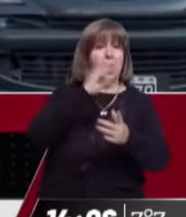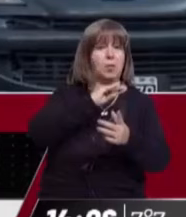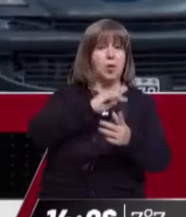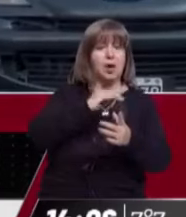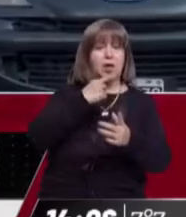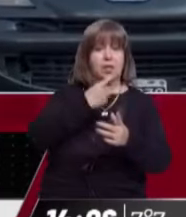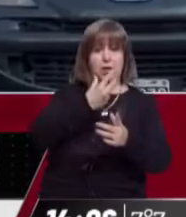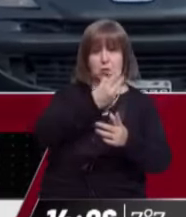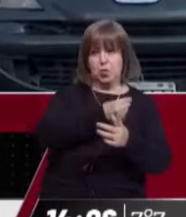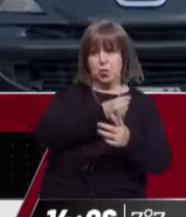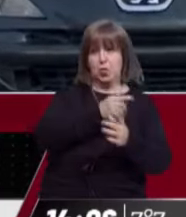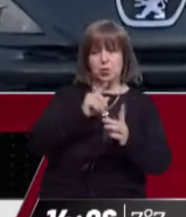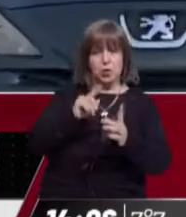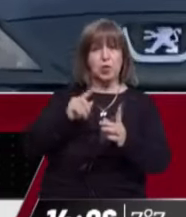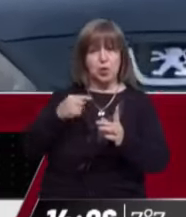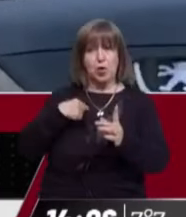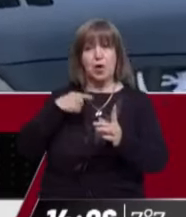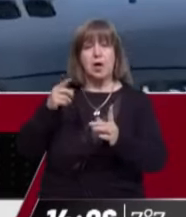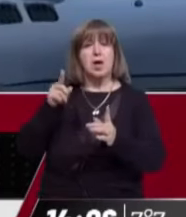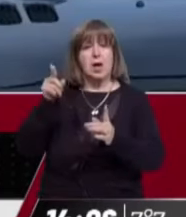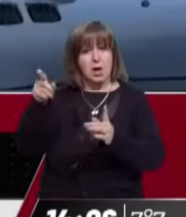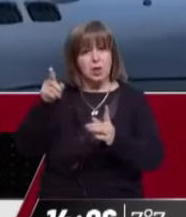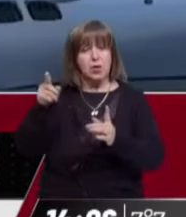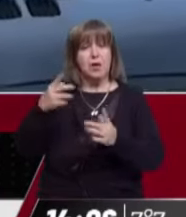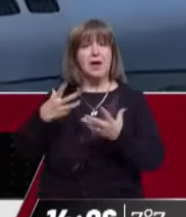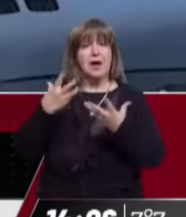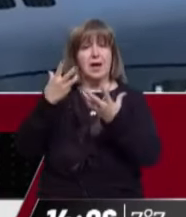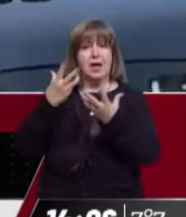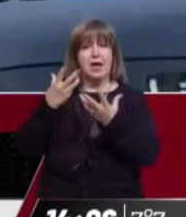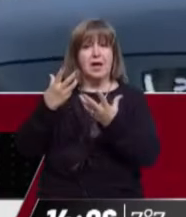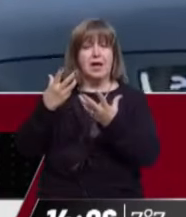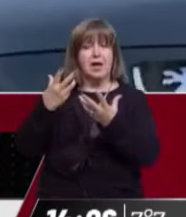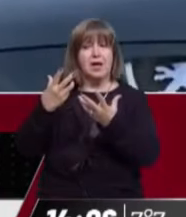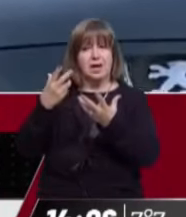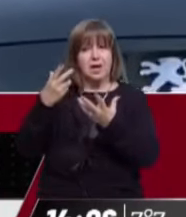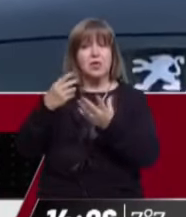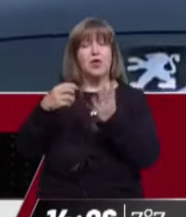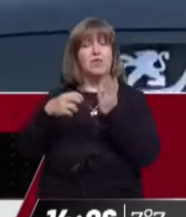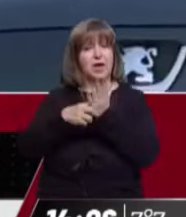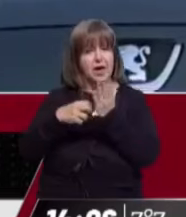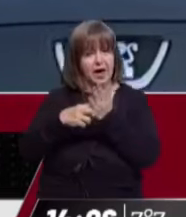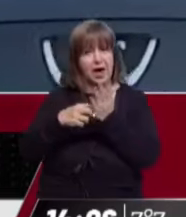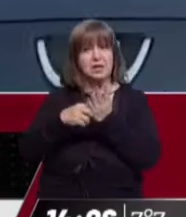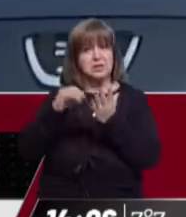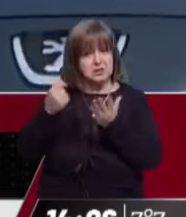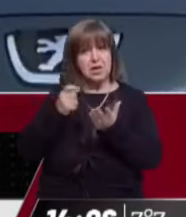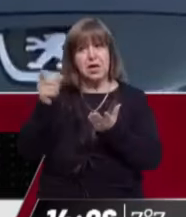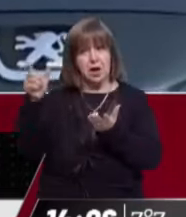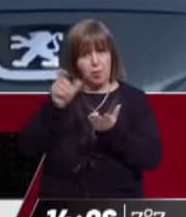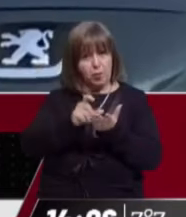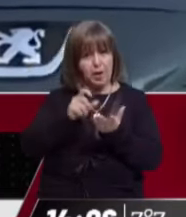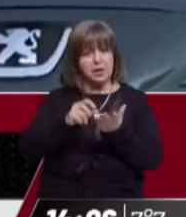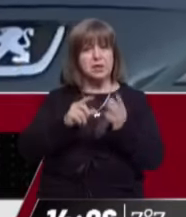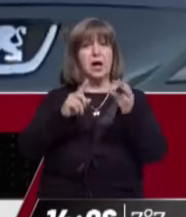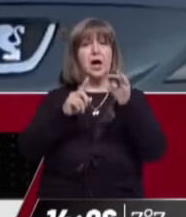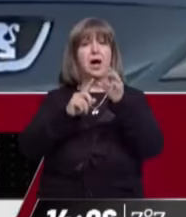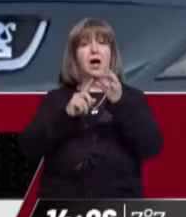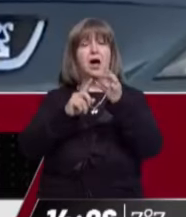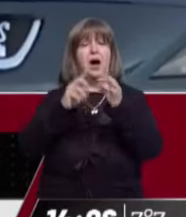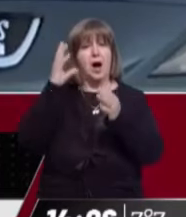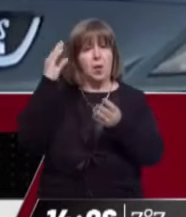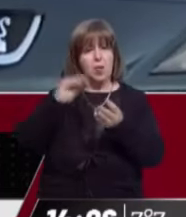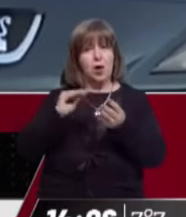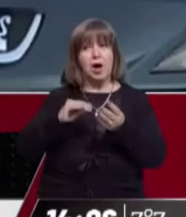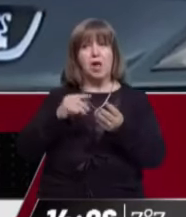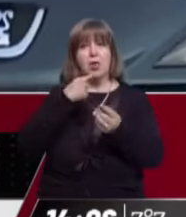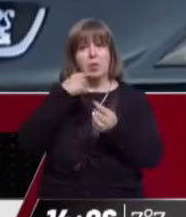yo. Nuestros defendidos van a responder todas las preguntas que le haga la Fiscalía, todas las preguntas que le haga la querella y todas las preguntas que le